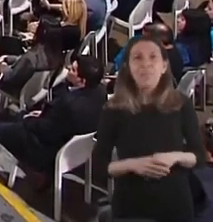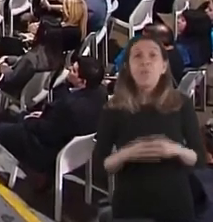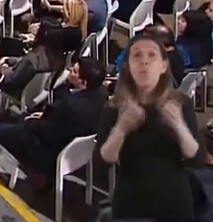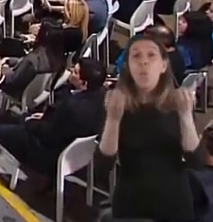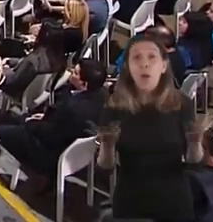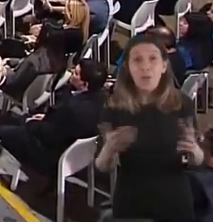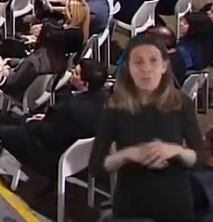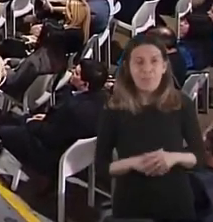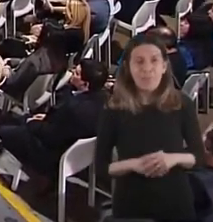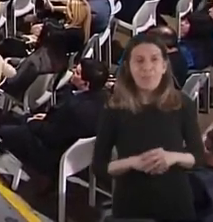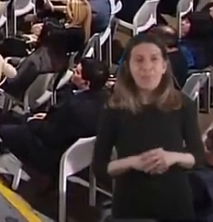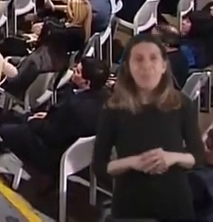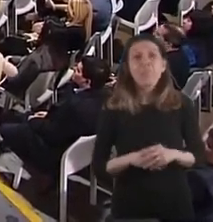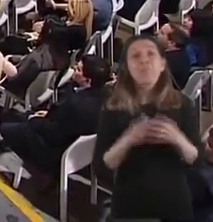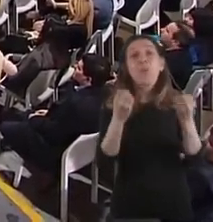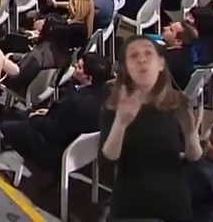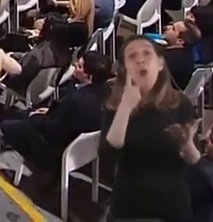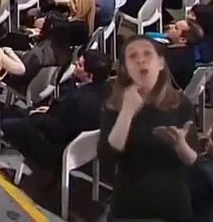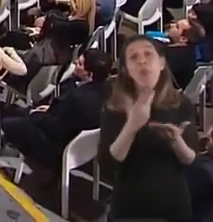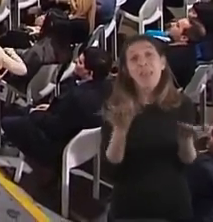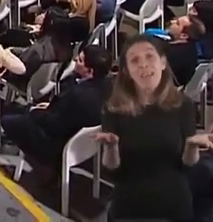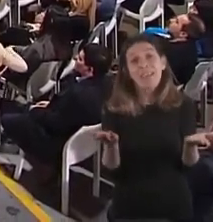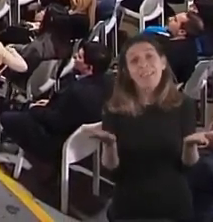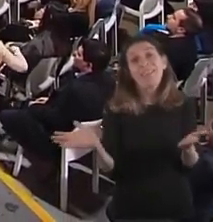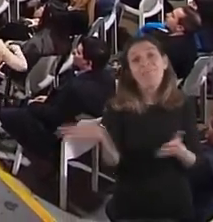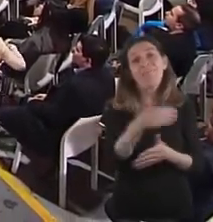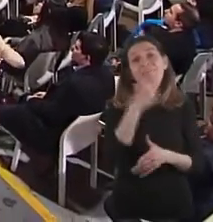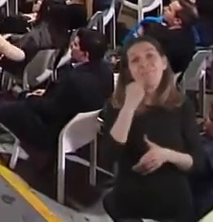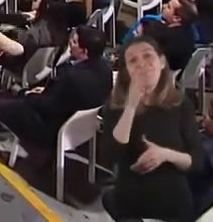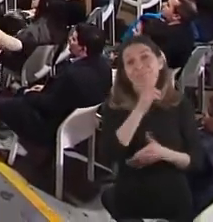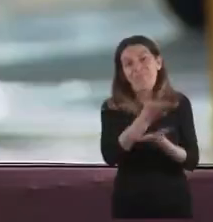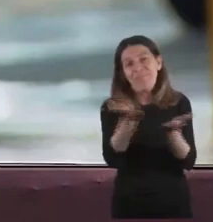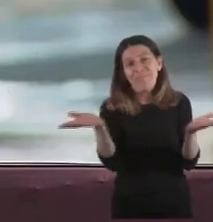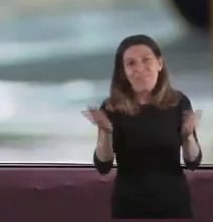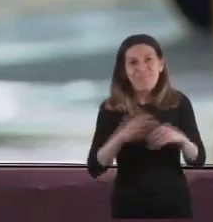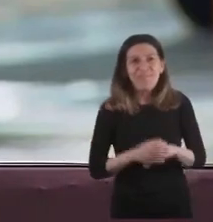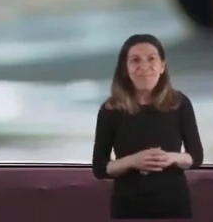Bueno, muy buenos días a todos y todas.